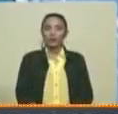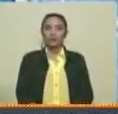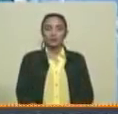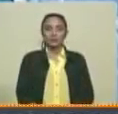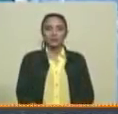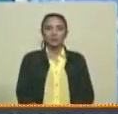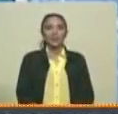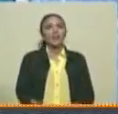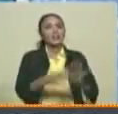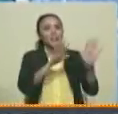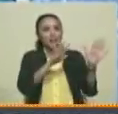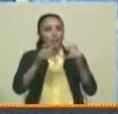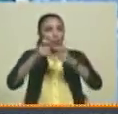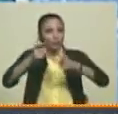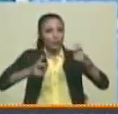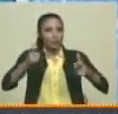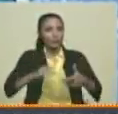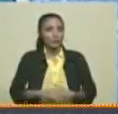personas